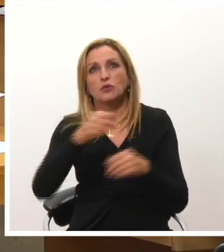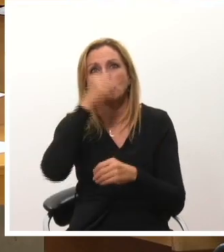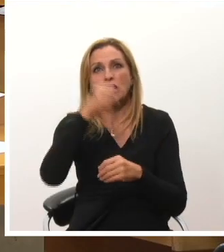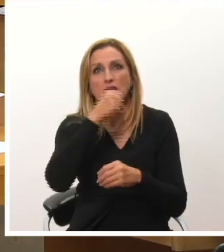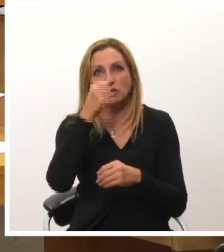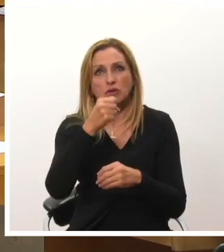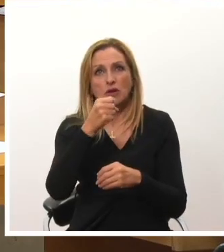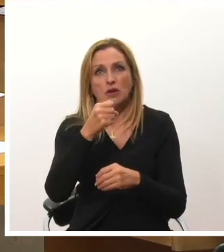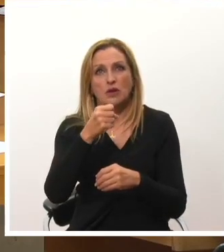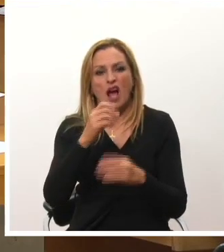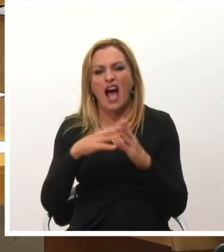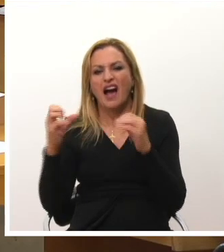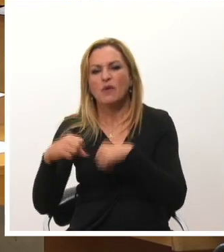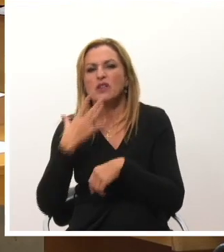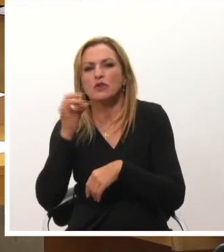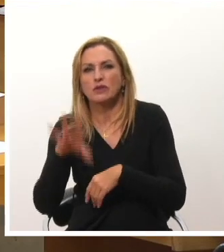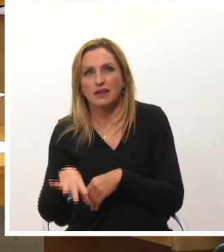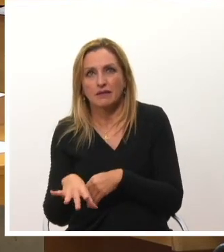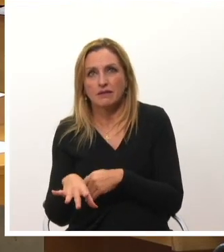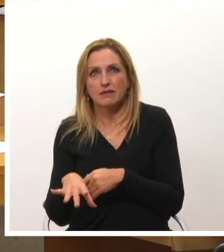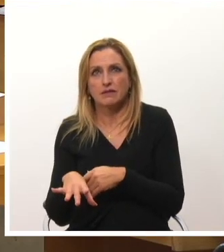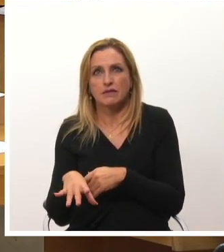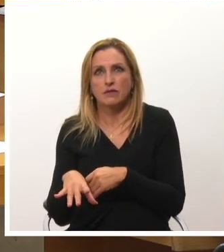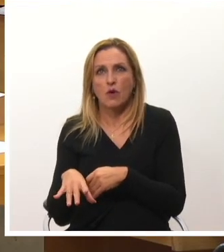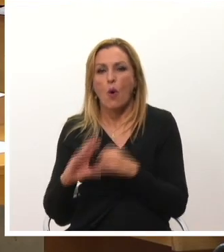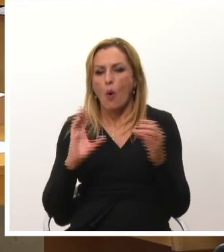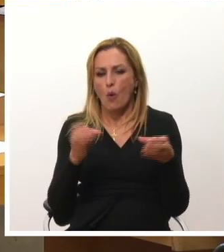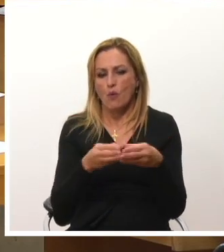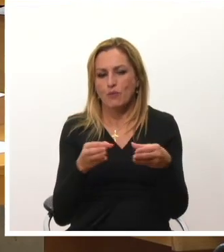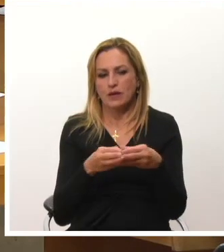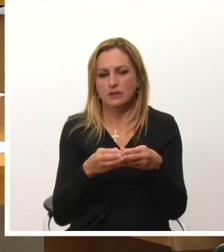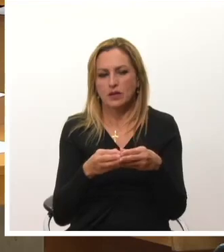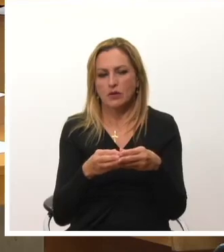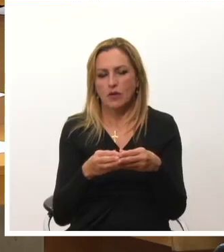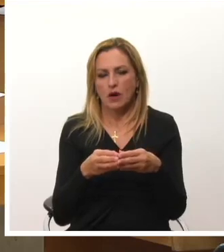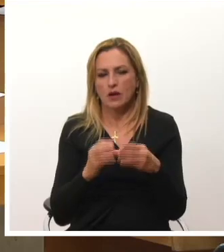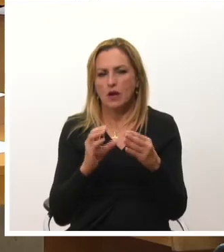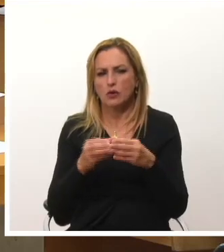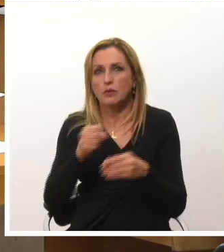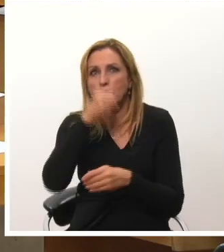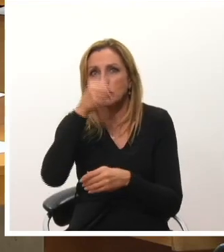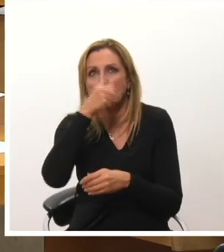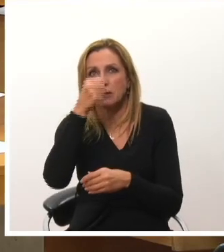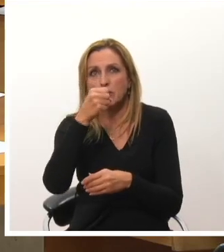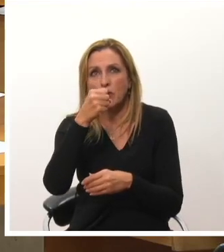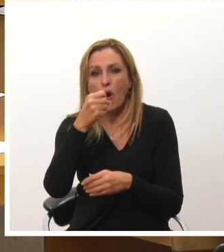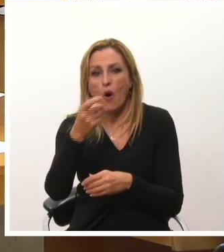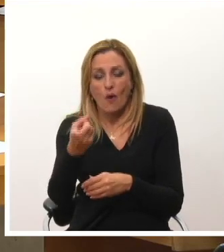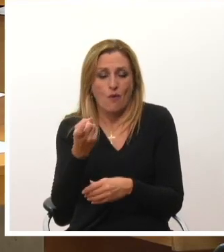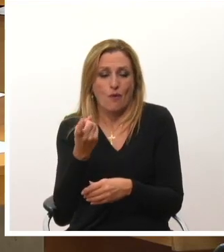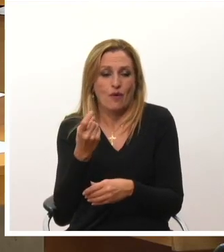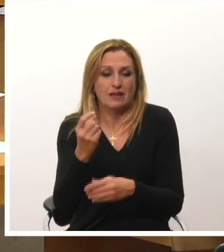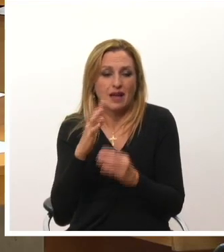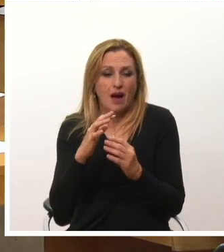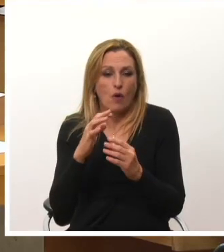dígamelo vamos a ver cuando un partido en este caso el partido popular no tiene lo suficiente no tiene una mayoría para